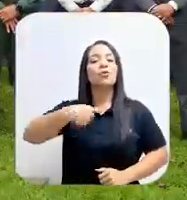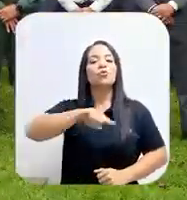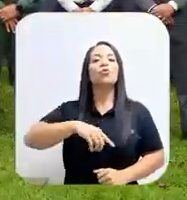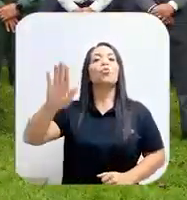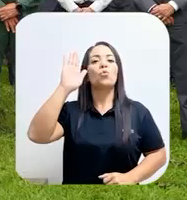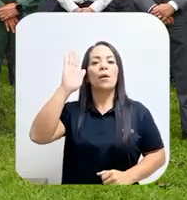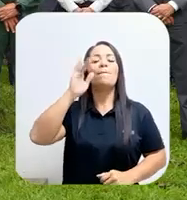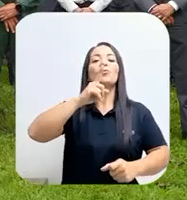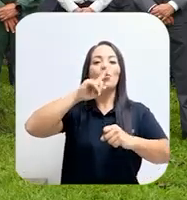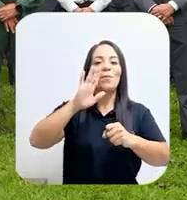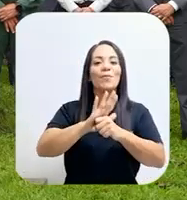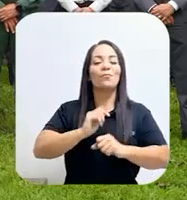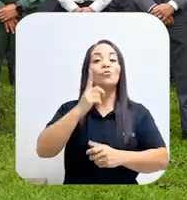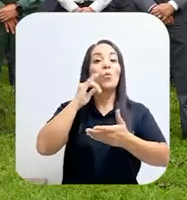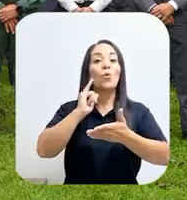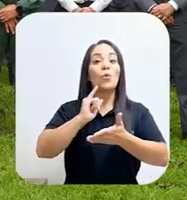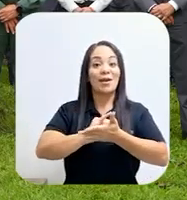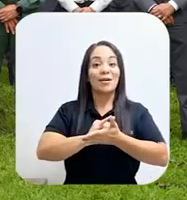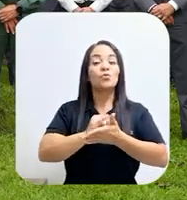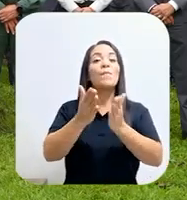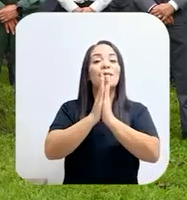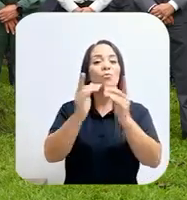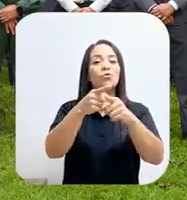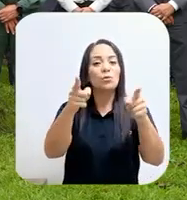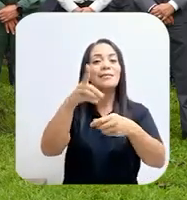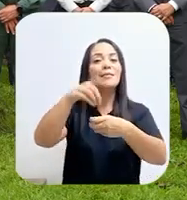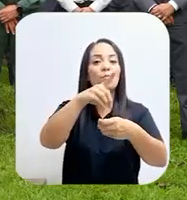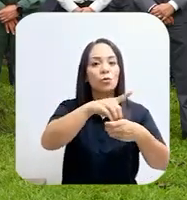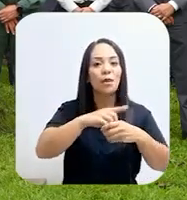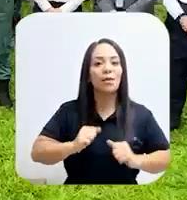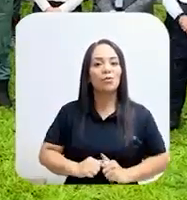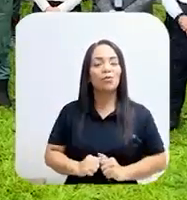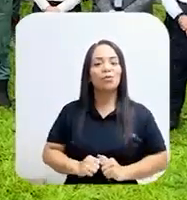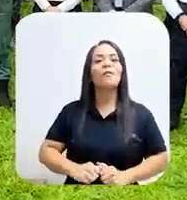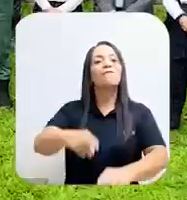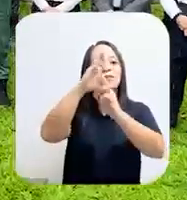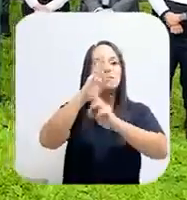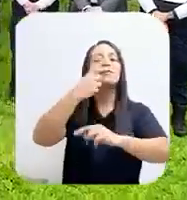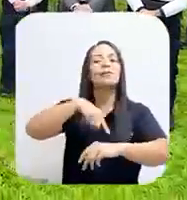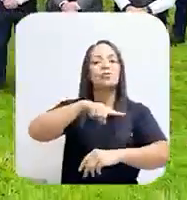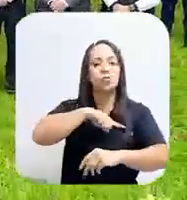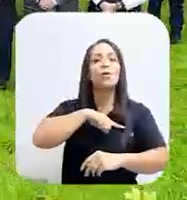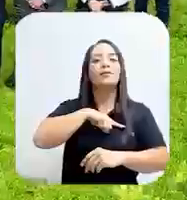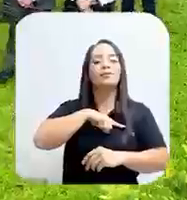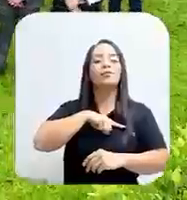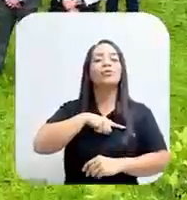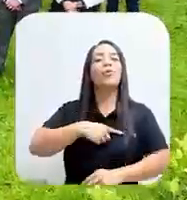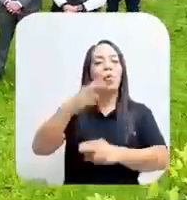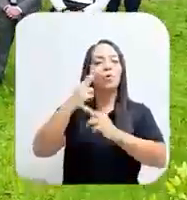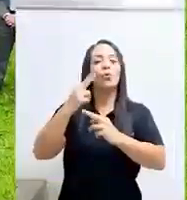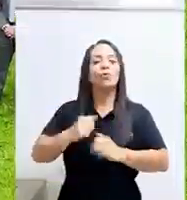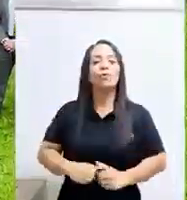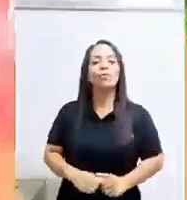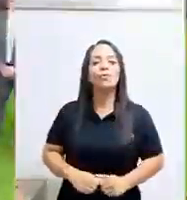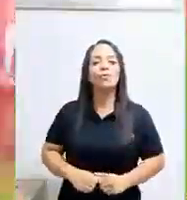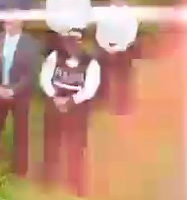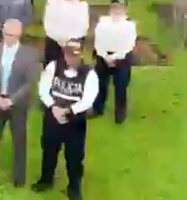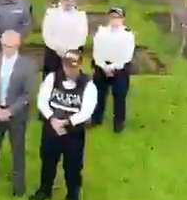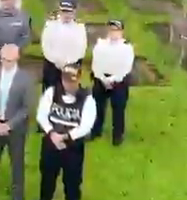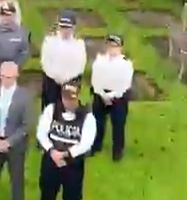Lo juramos y lo cumplimos, por eso les pedimos, diputados, respeten su uniforme.